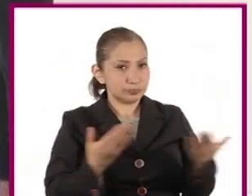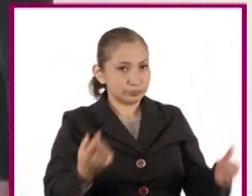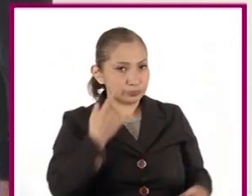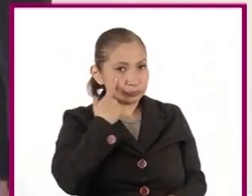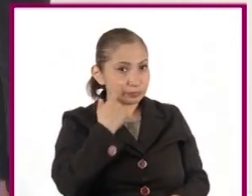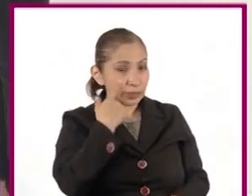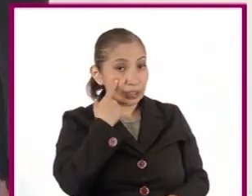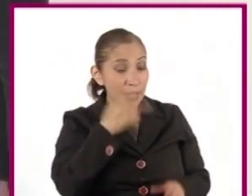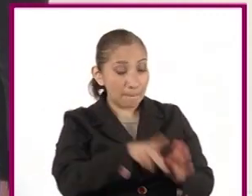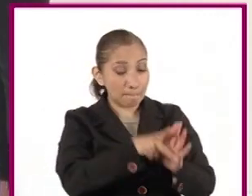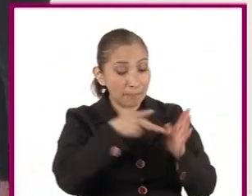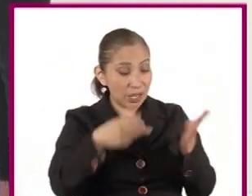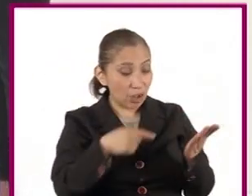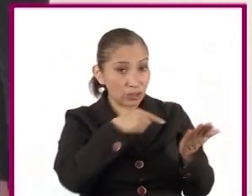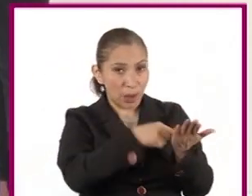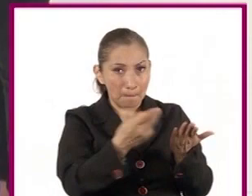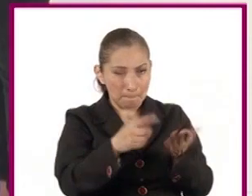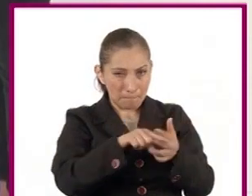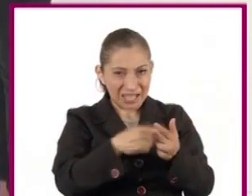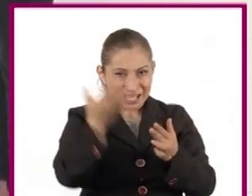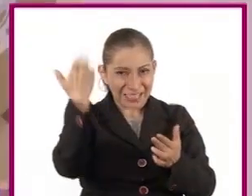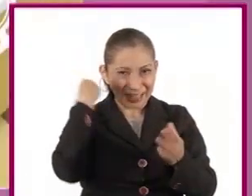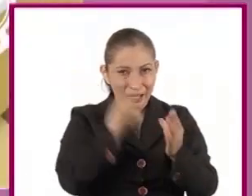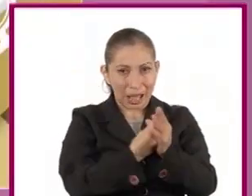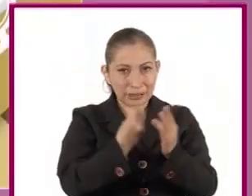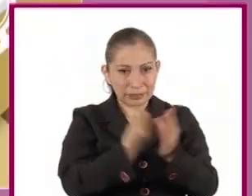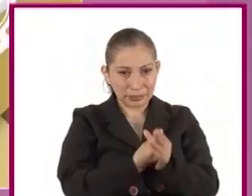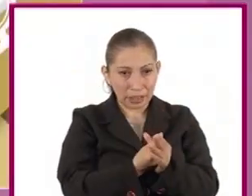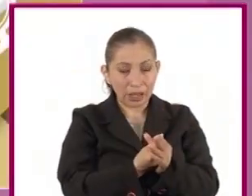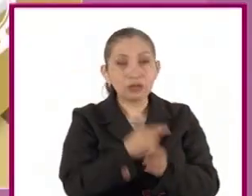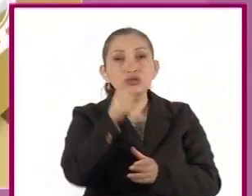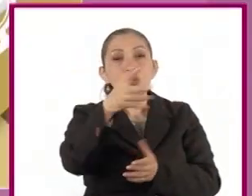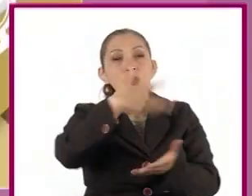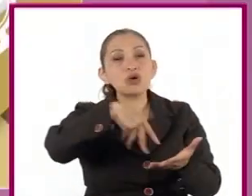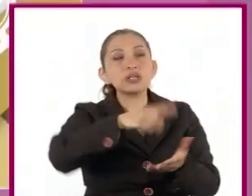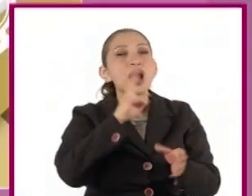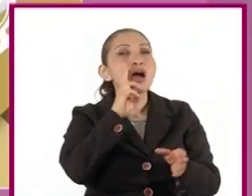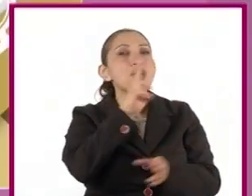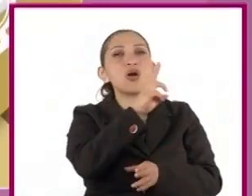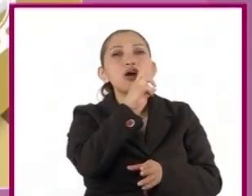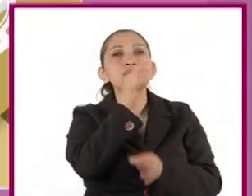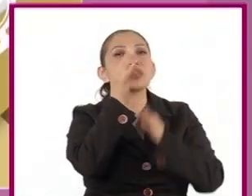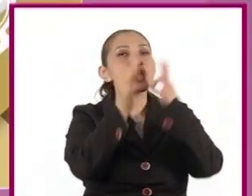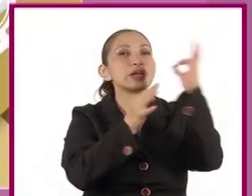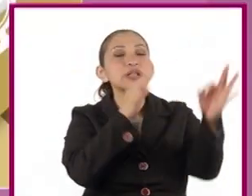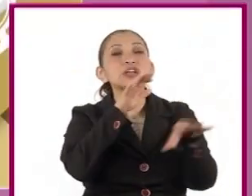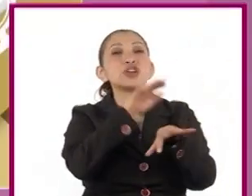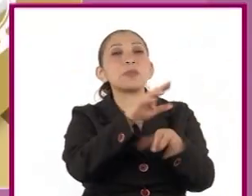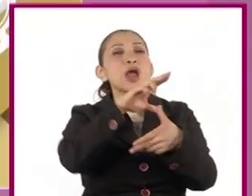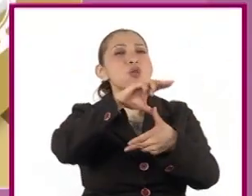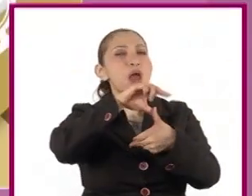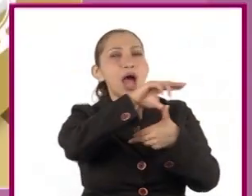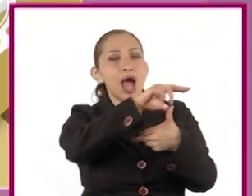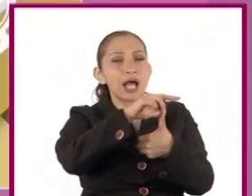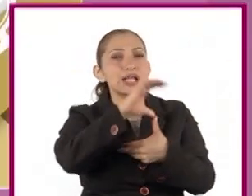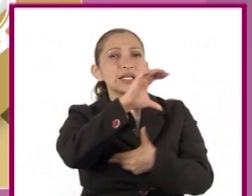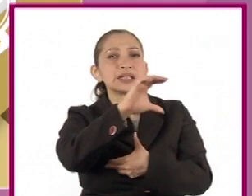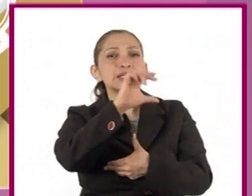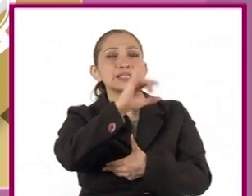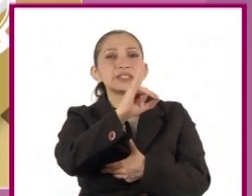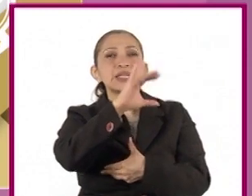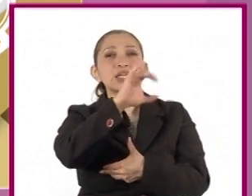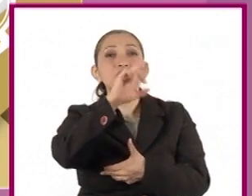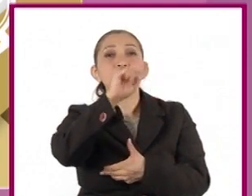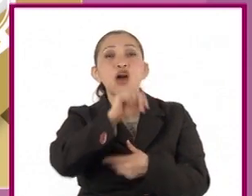en los periódicos que se pidieron al iniciar la sesión, busquen una noticia referente a un huracán, ciclón o